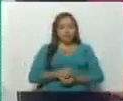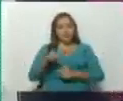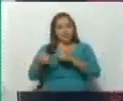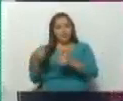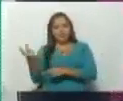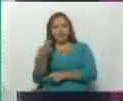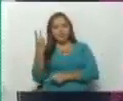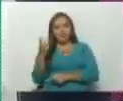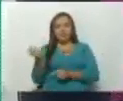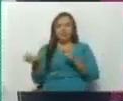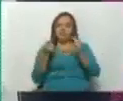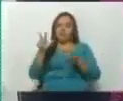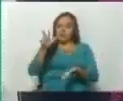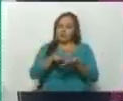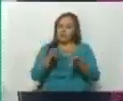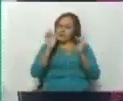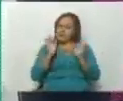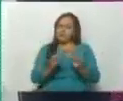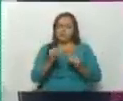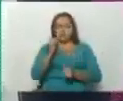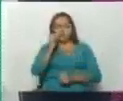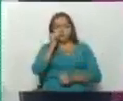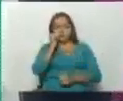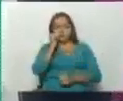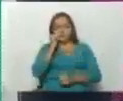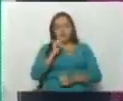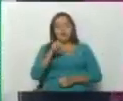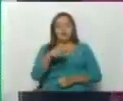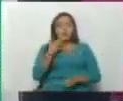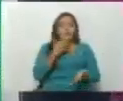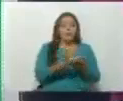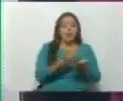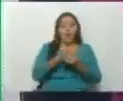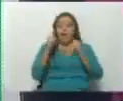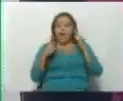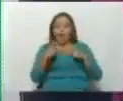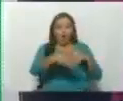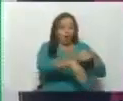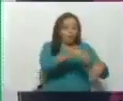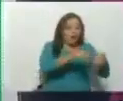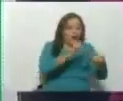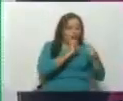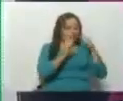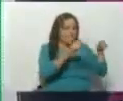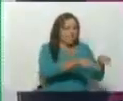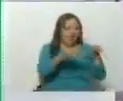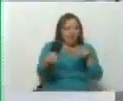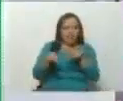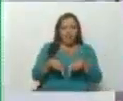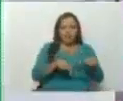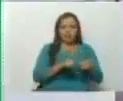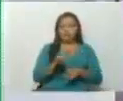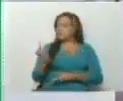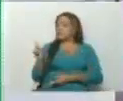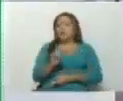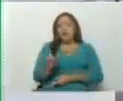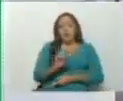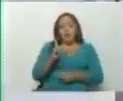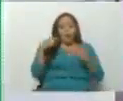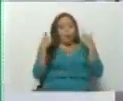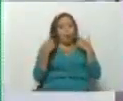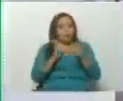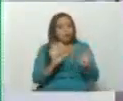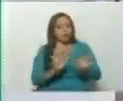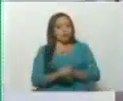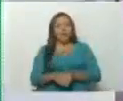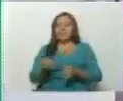en segunda discusión, bueno, también plantea, bueno, que no puede ser tampoco a lo loco, sino que tiene que ser planificado. Claro, debe haber un estudio, debe ser. Voy a